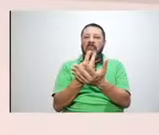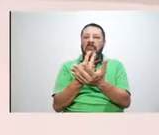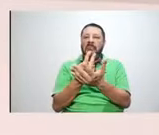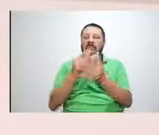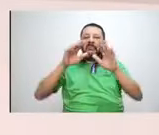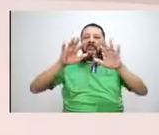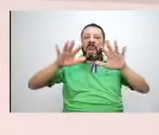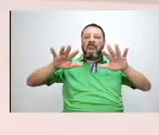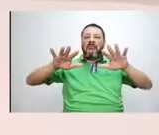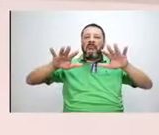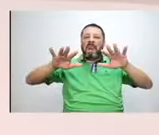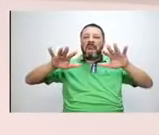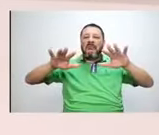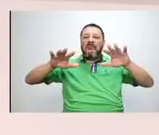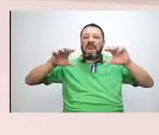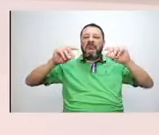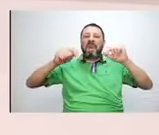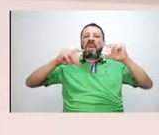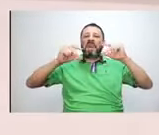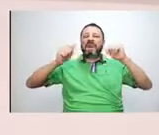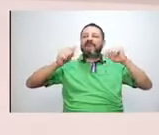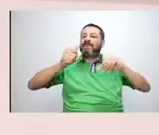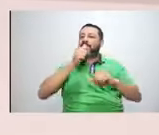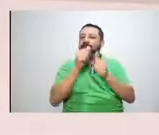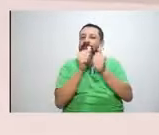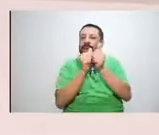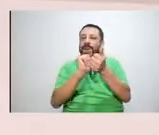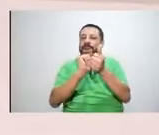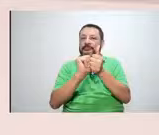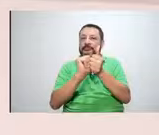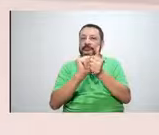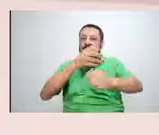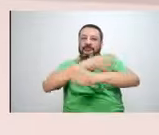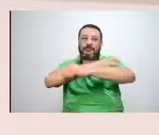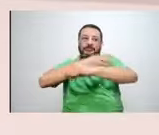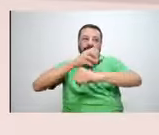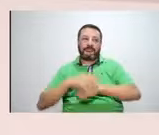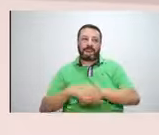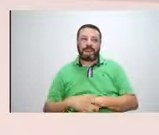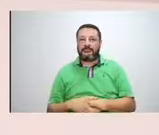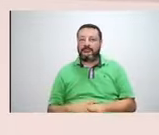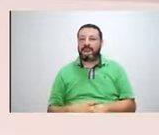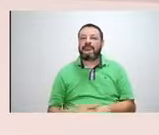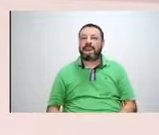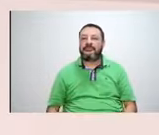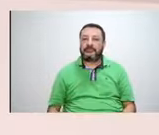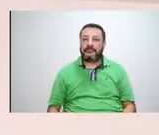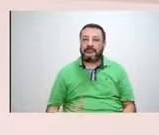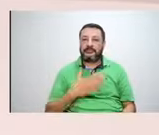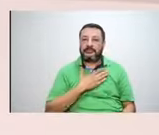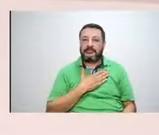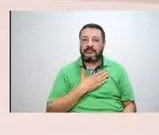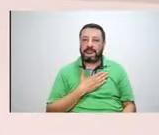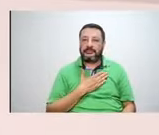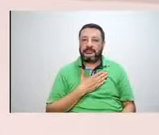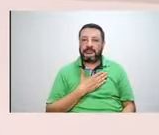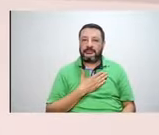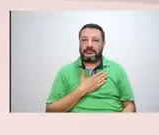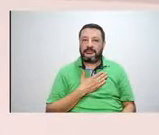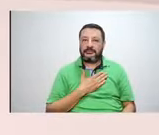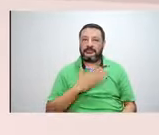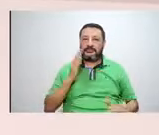sea, tú tienes que tener resistencia, pero resistencia a la fuerza. Pero, por ejemplo, yo soy pésima para